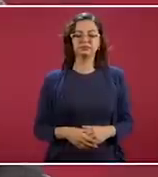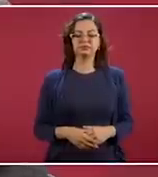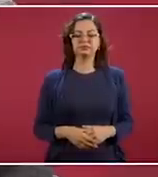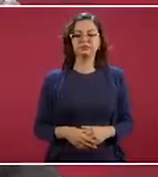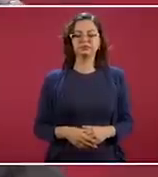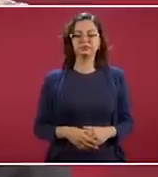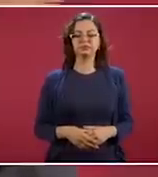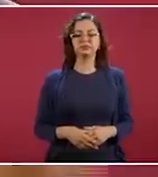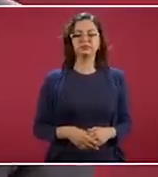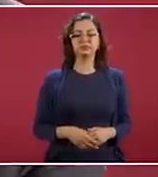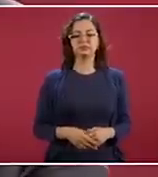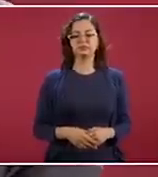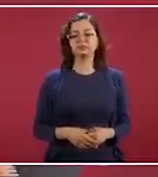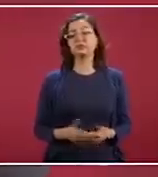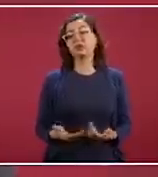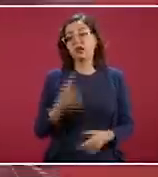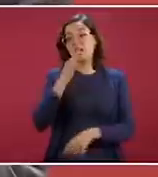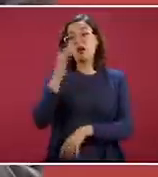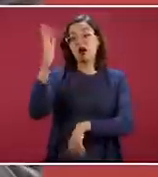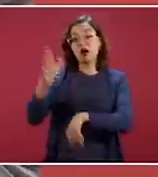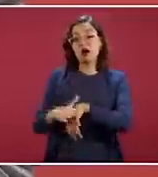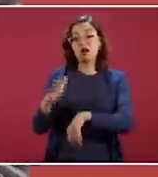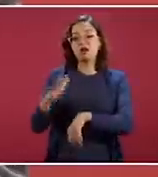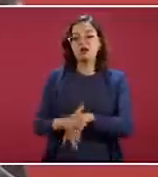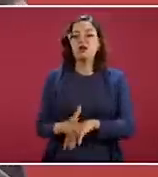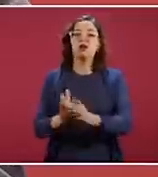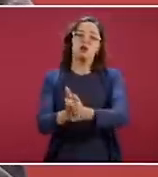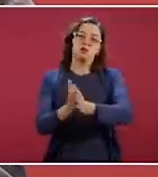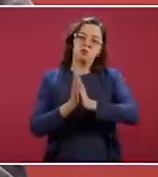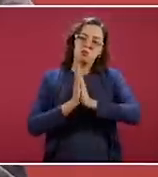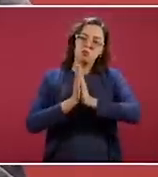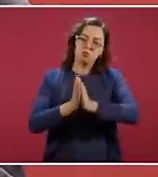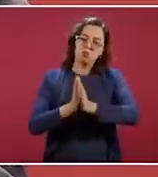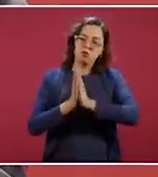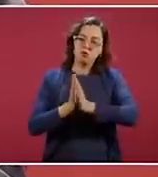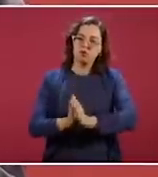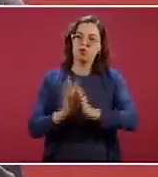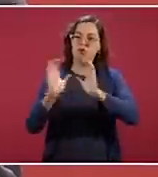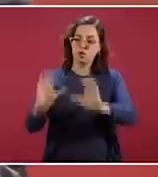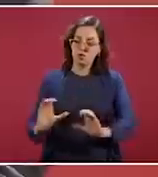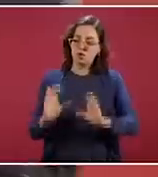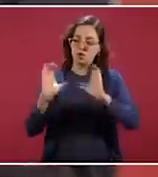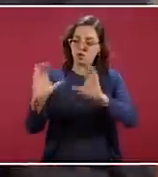Entonces le manda a decir: cuide por favor que el voto